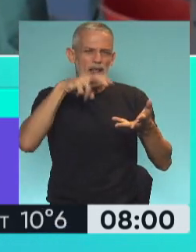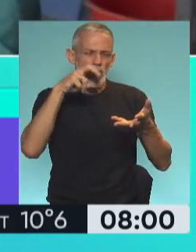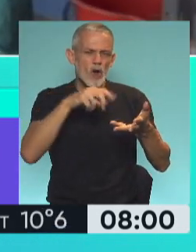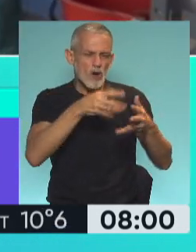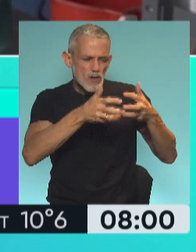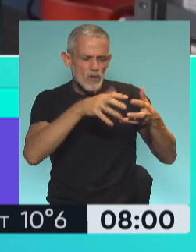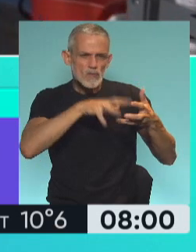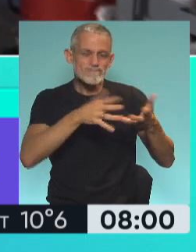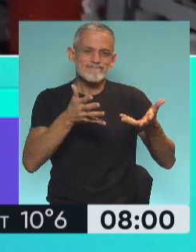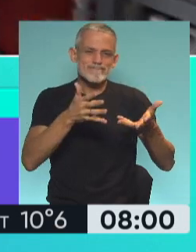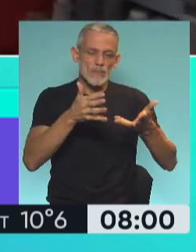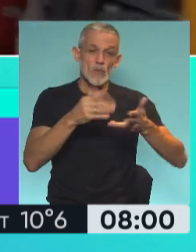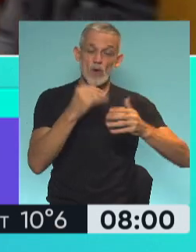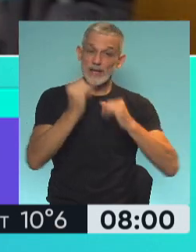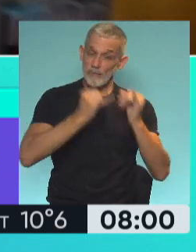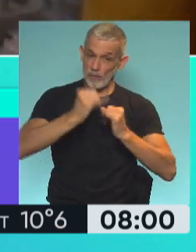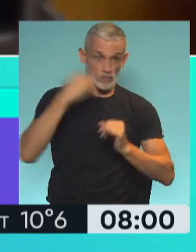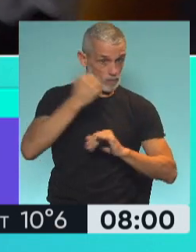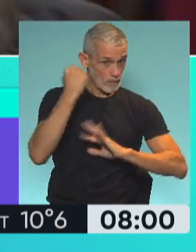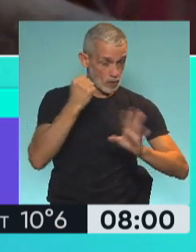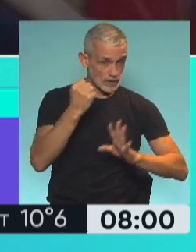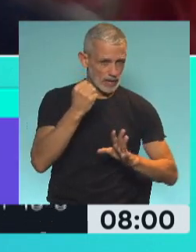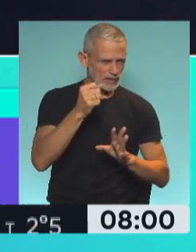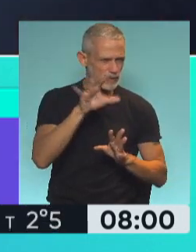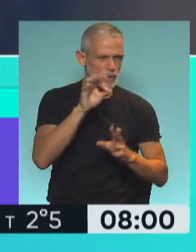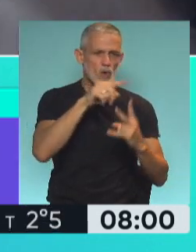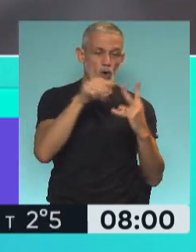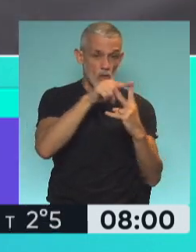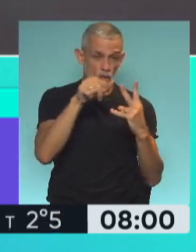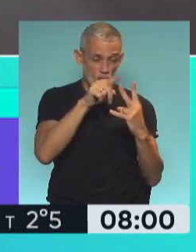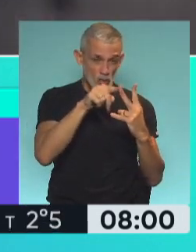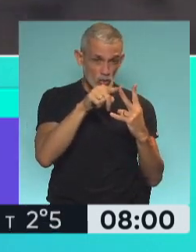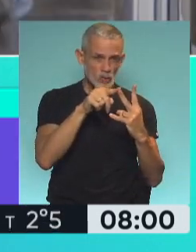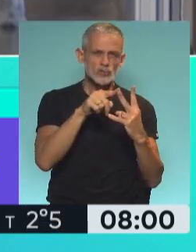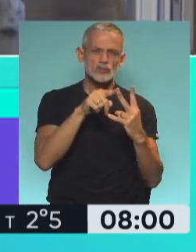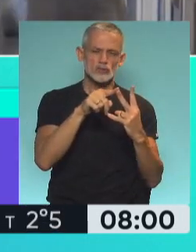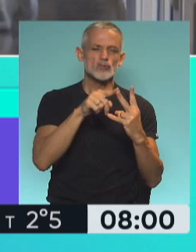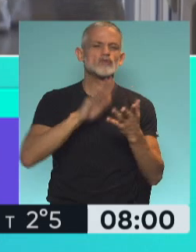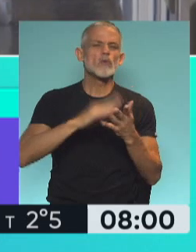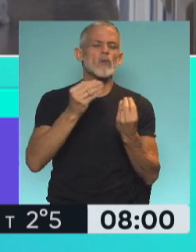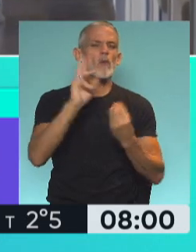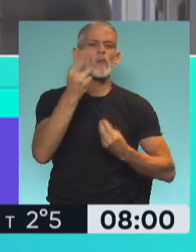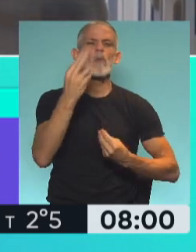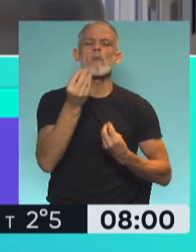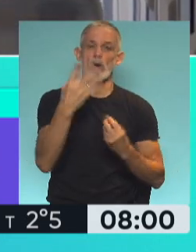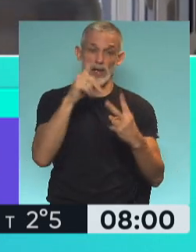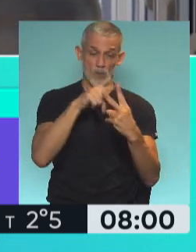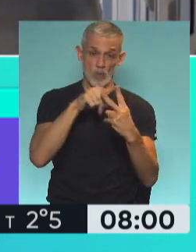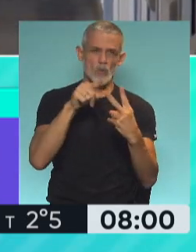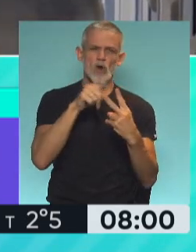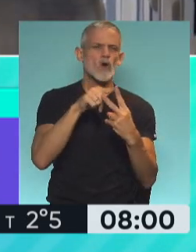Pero aparecieron dos datos que fueron muy importantes, otros dos predictores independientes de mortalidad. Uno